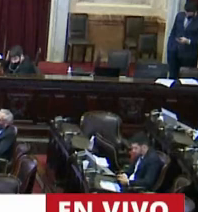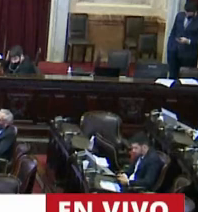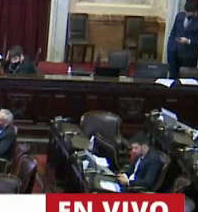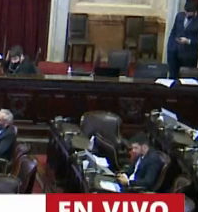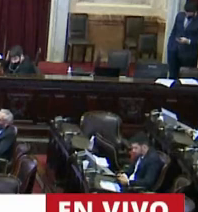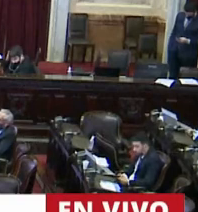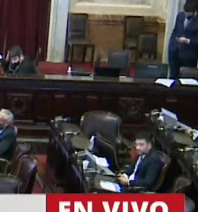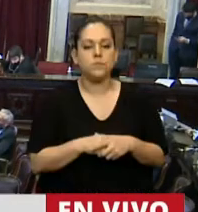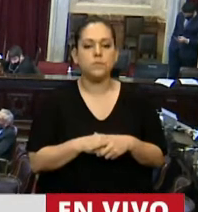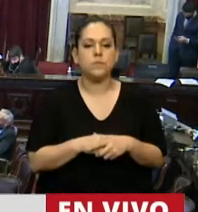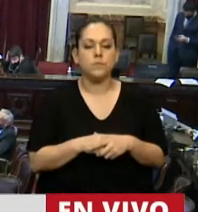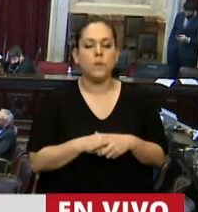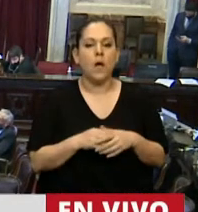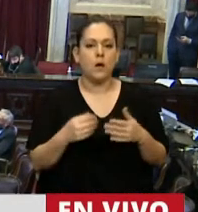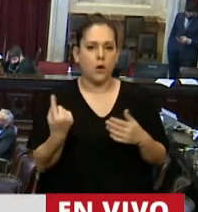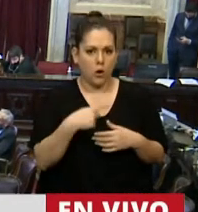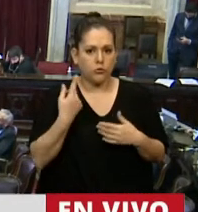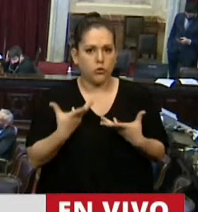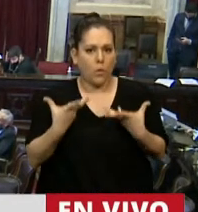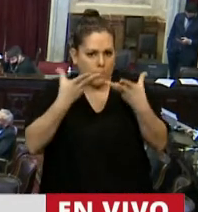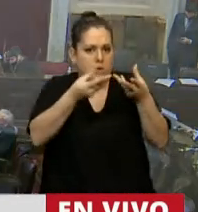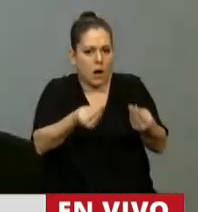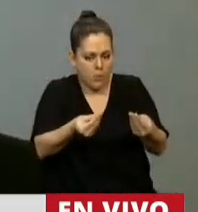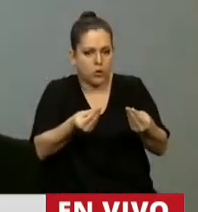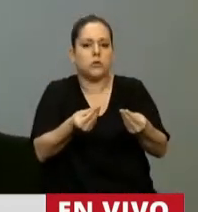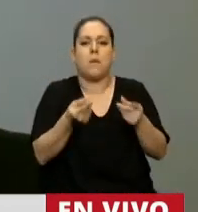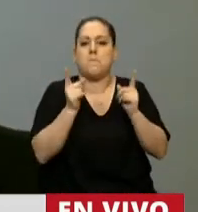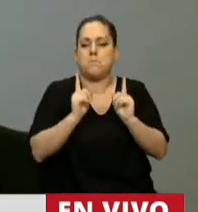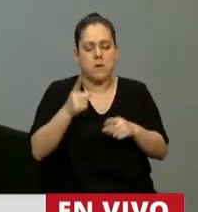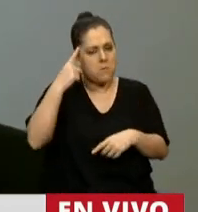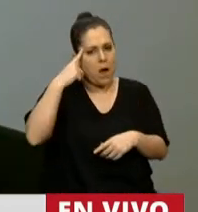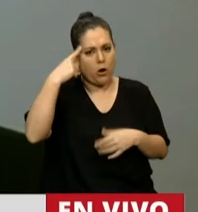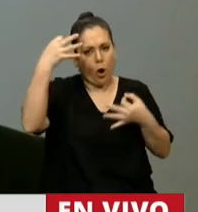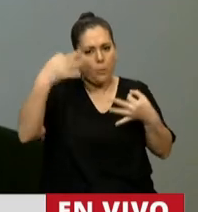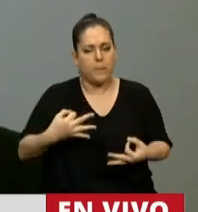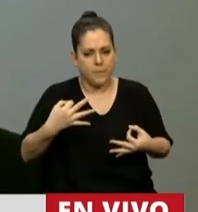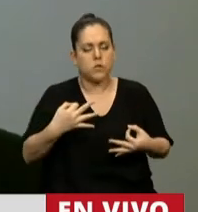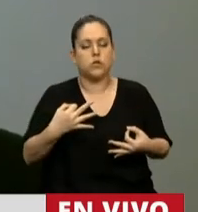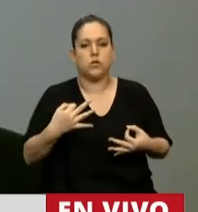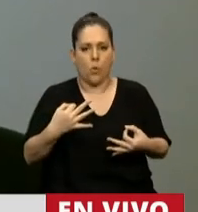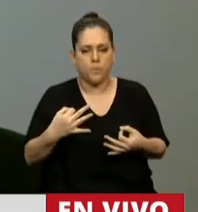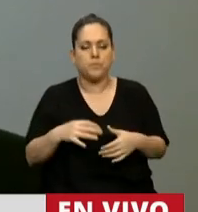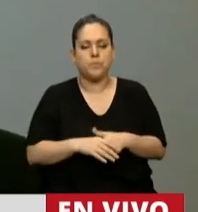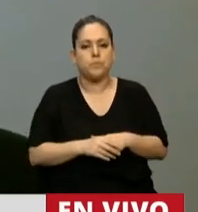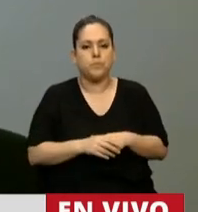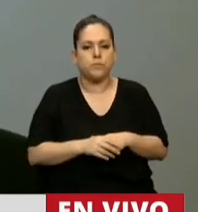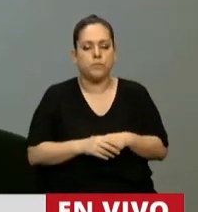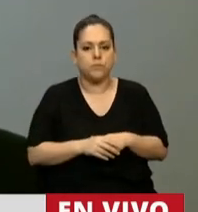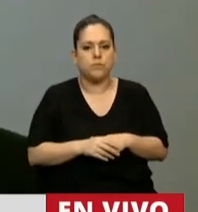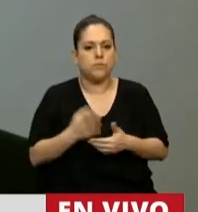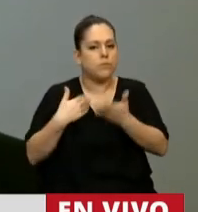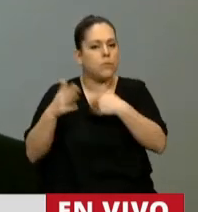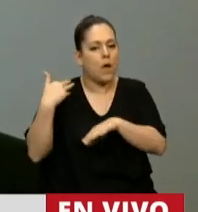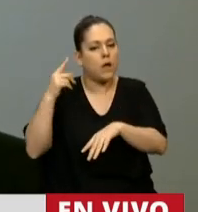Vamos a apoyar con la misma convicción que en su momento